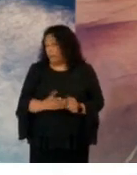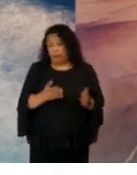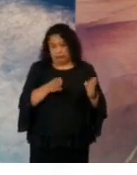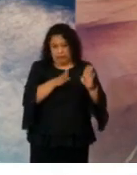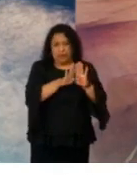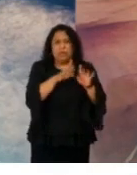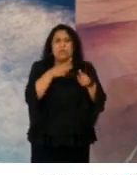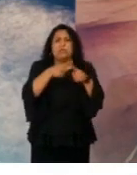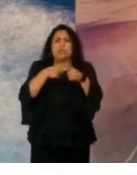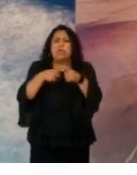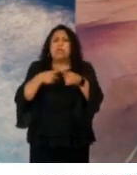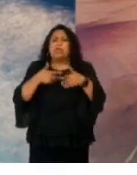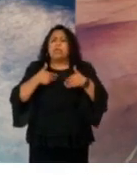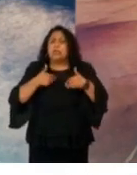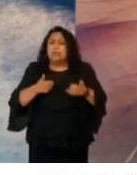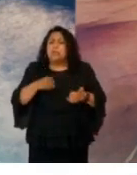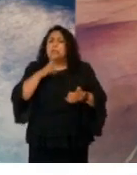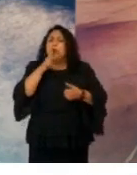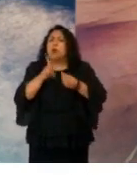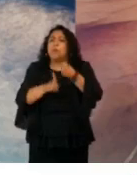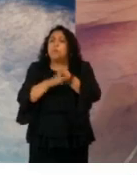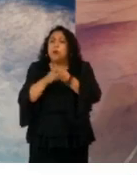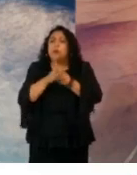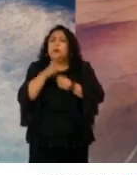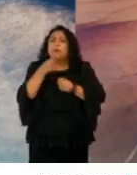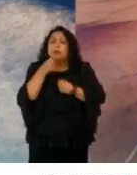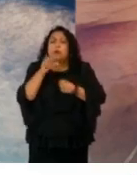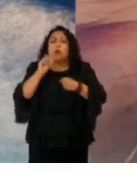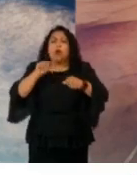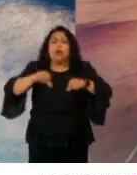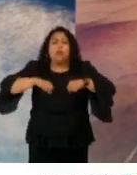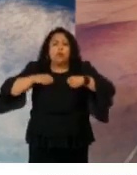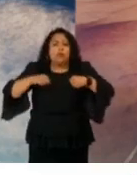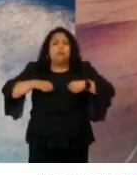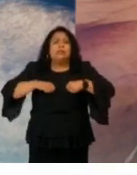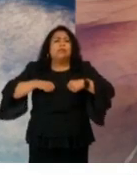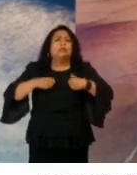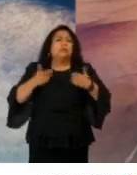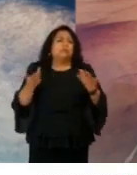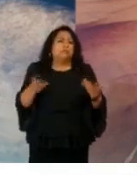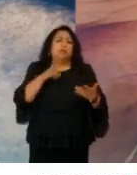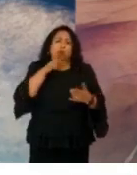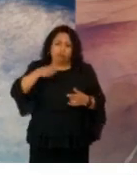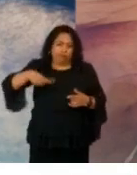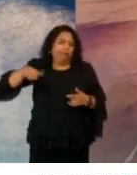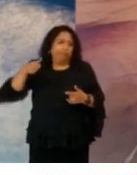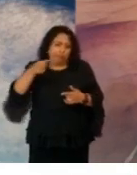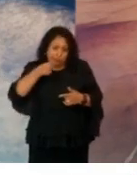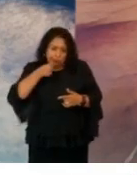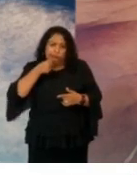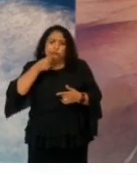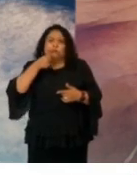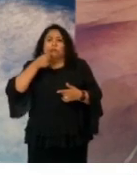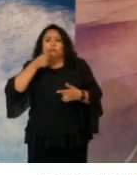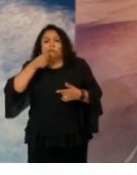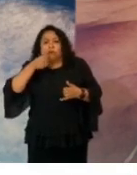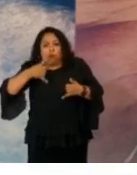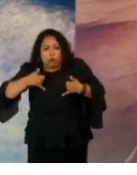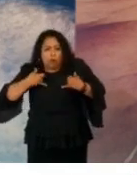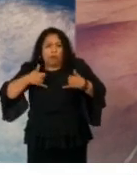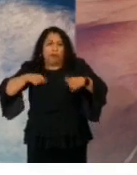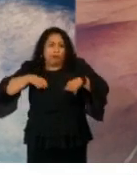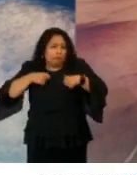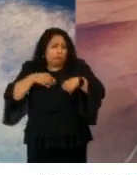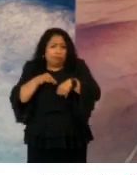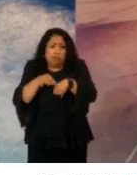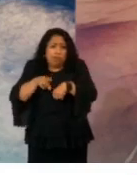cerrando, ¿quién entiende mejor los problemas que tienen los niños, jóvenes y adolescentes que las niñas, niños, jóvenes y adolescentes? Porque lo viven todos los